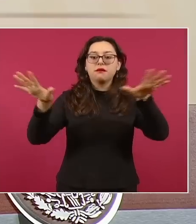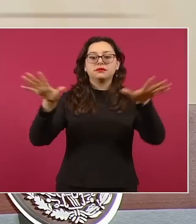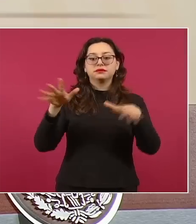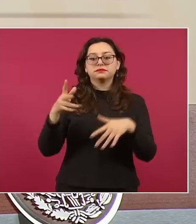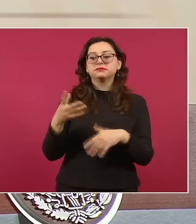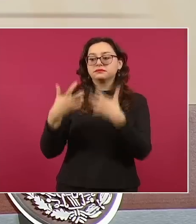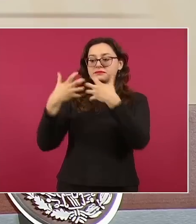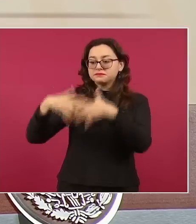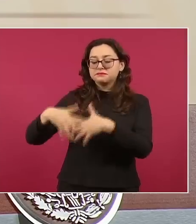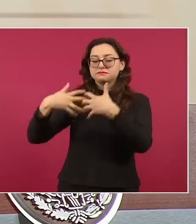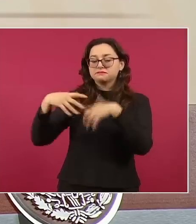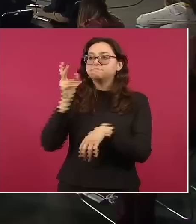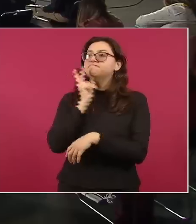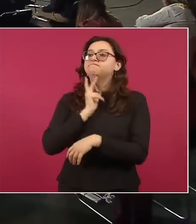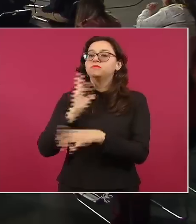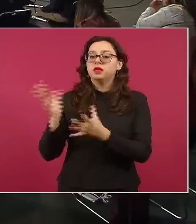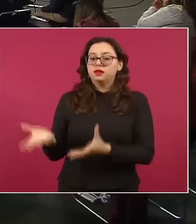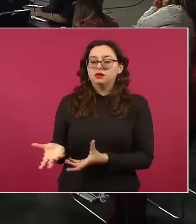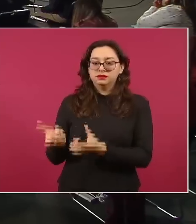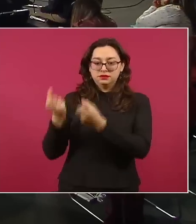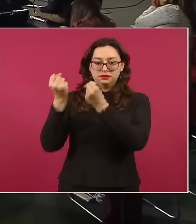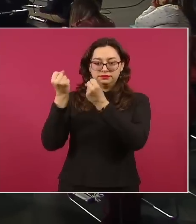industria petrolera.